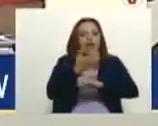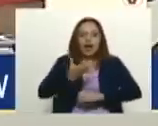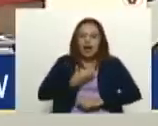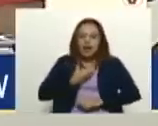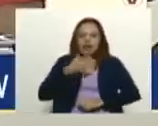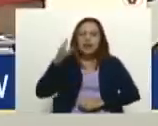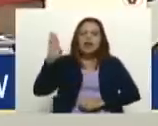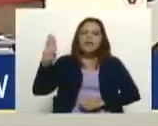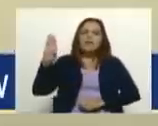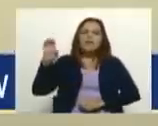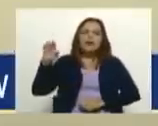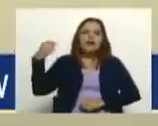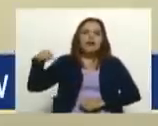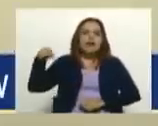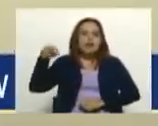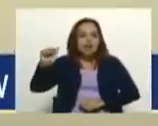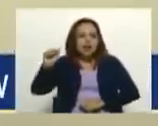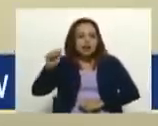Eso tenía un objetivo, ¿eh?